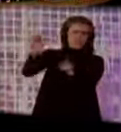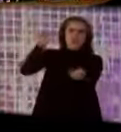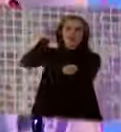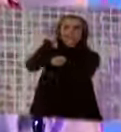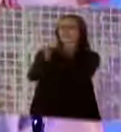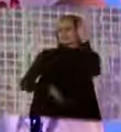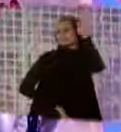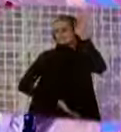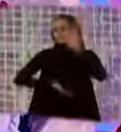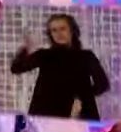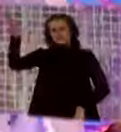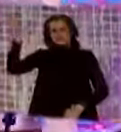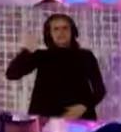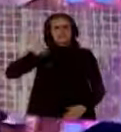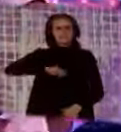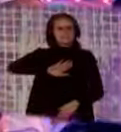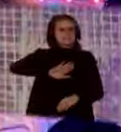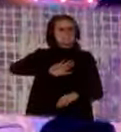cárcel